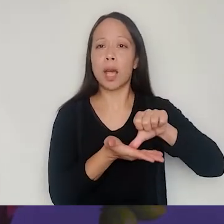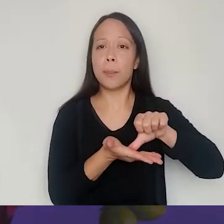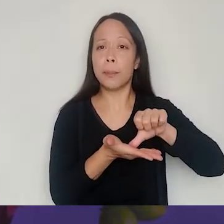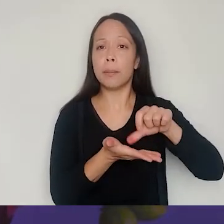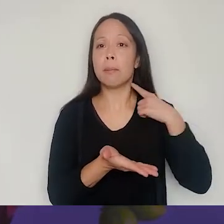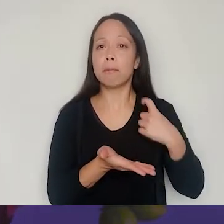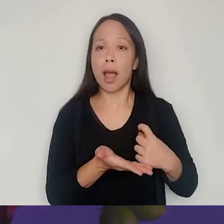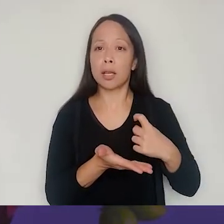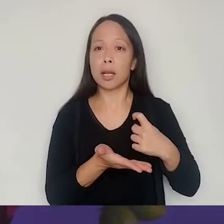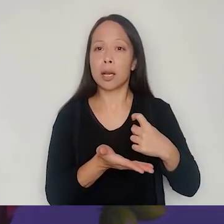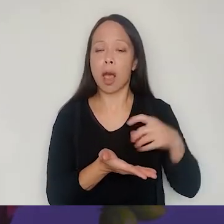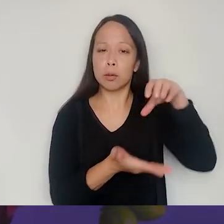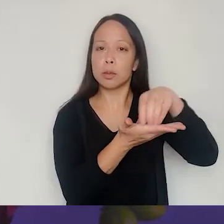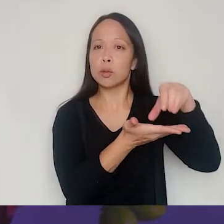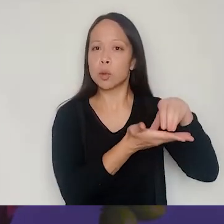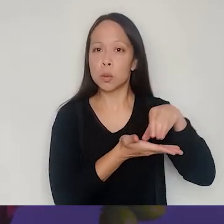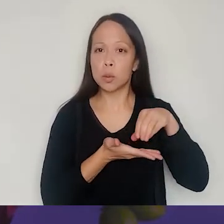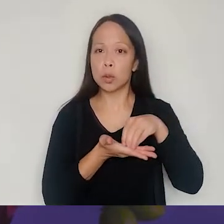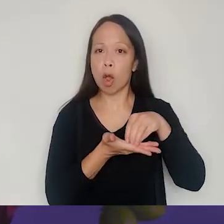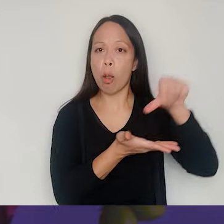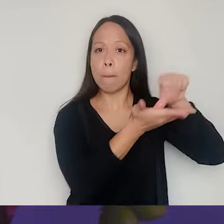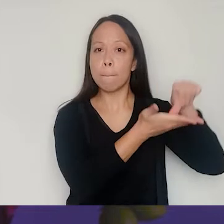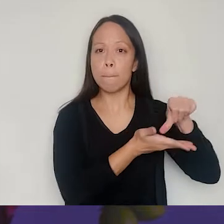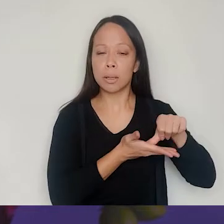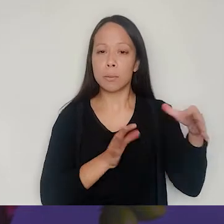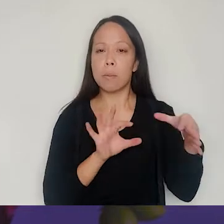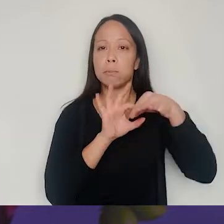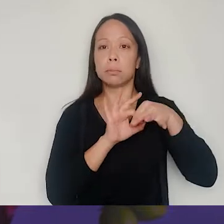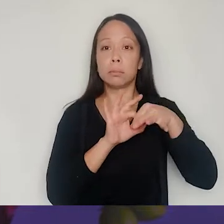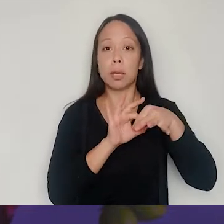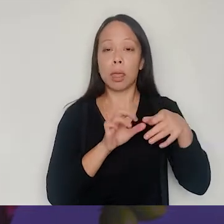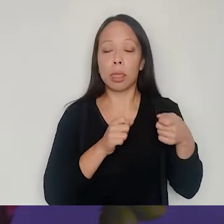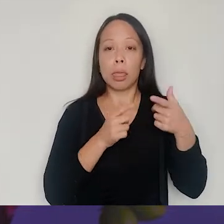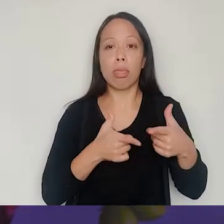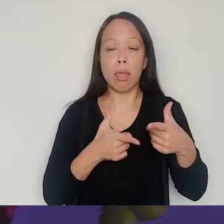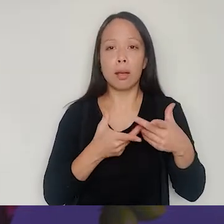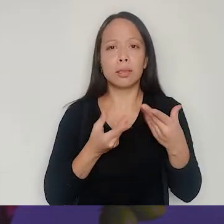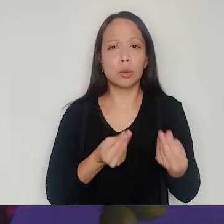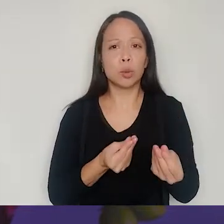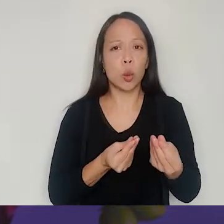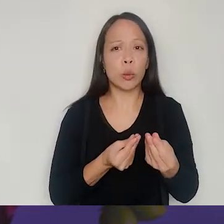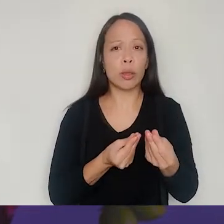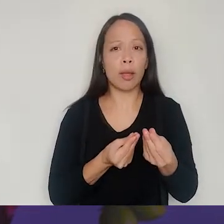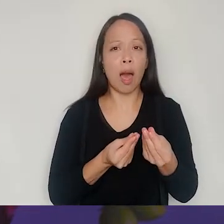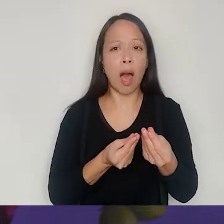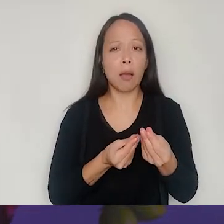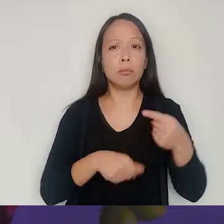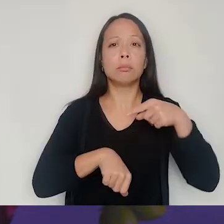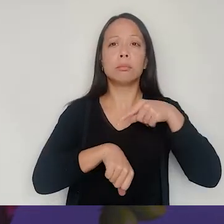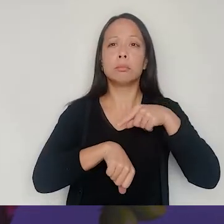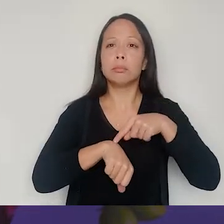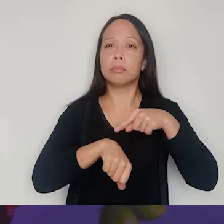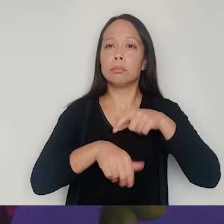y con otros países para favorecer el acceso a un diagnóstico cierto y a